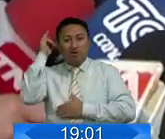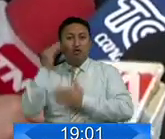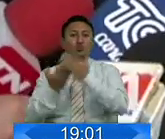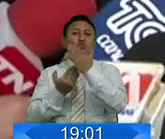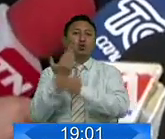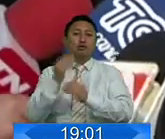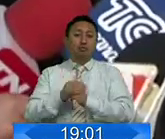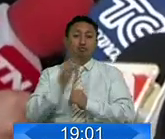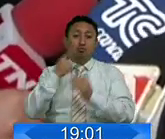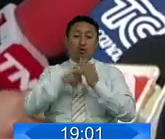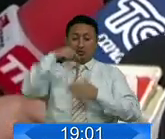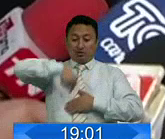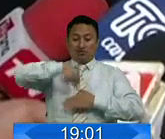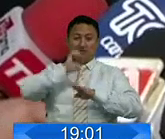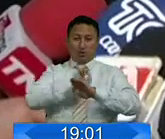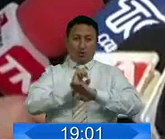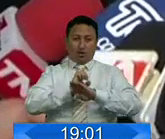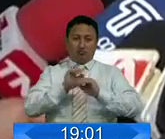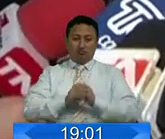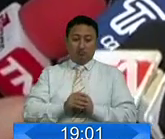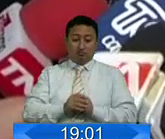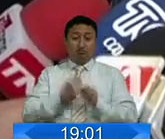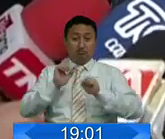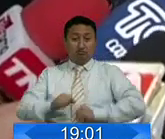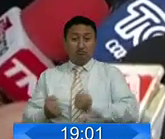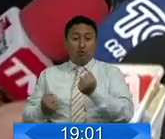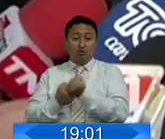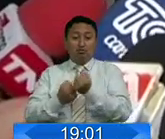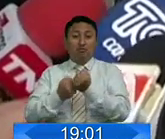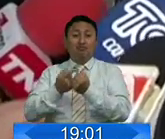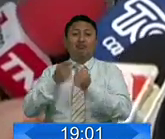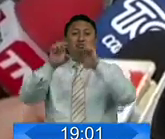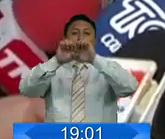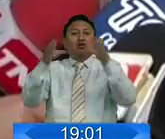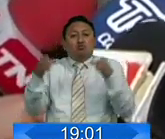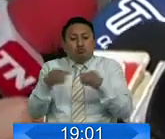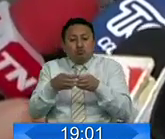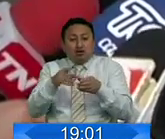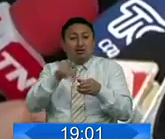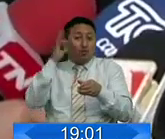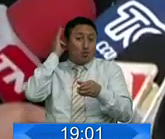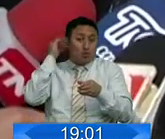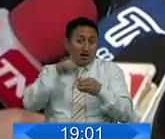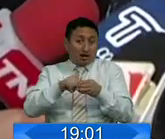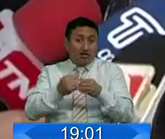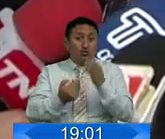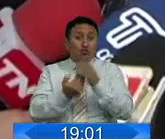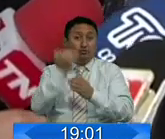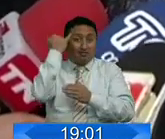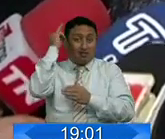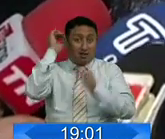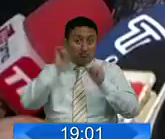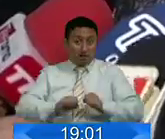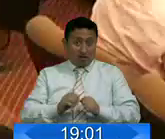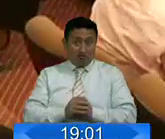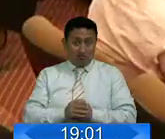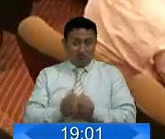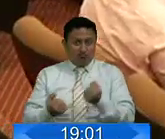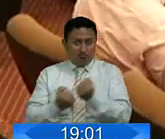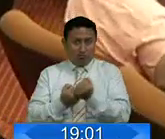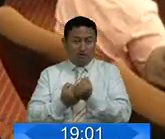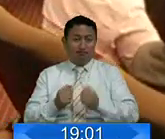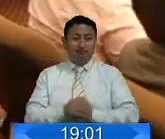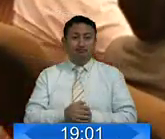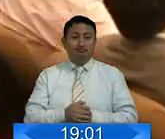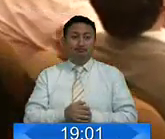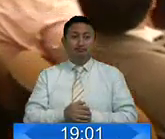caso nuestro particular, también ellos apoyan a MIPYMES, sobre todo de mujeres y de mujeres innovadoras. Entonces es una verdadera maravilla. Fueron los